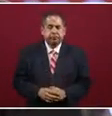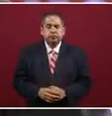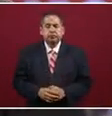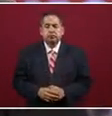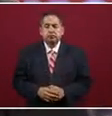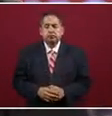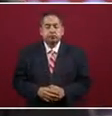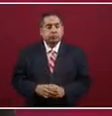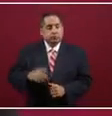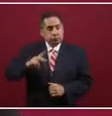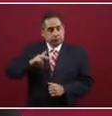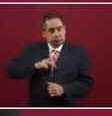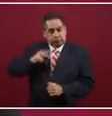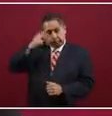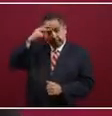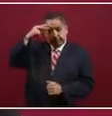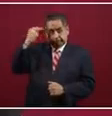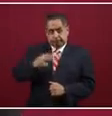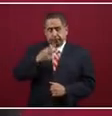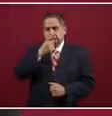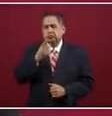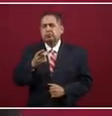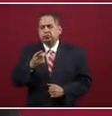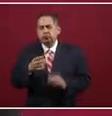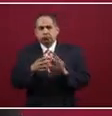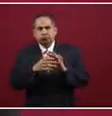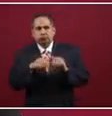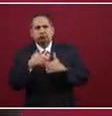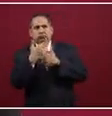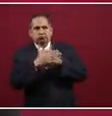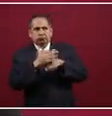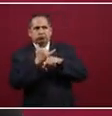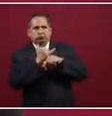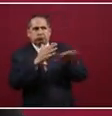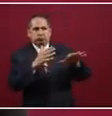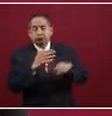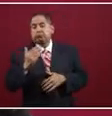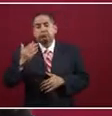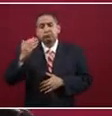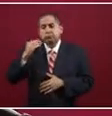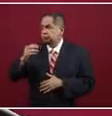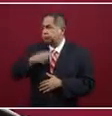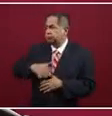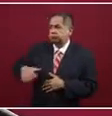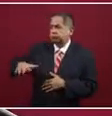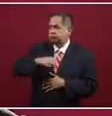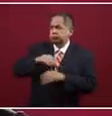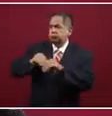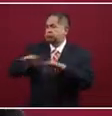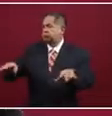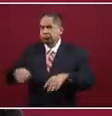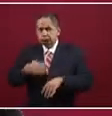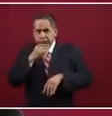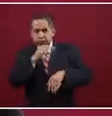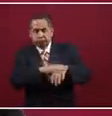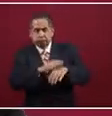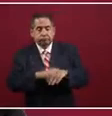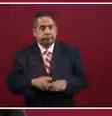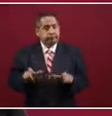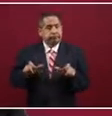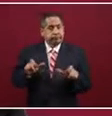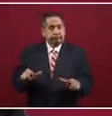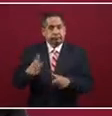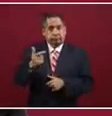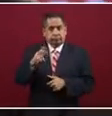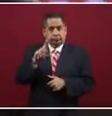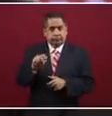La medida mexicana, ¿qué fue? Informarles algo que ya ha sido informado a la opinión pública en México, que es que la Guardia Nacional